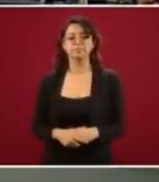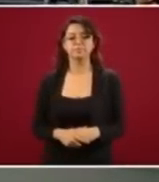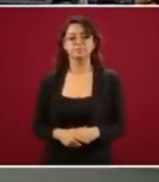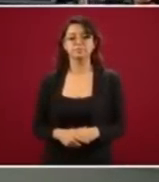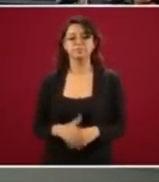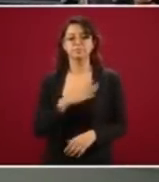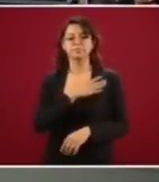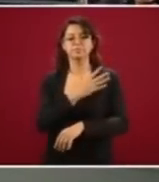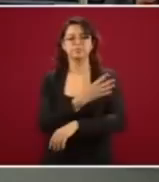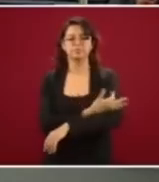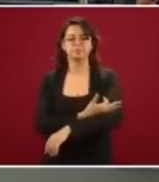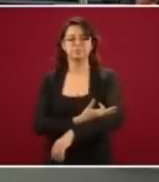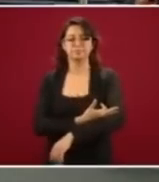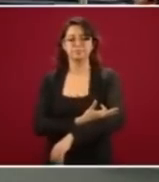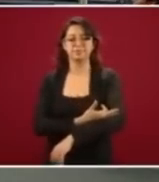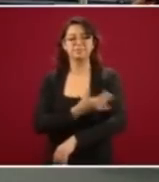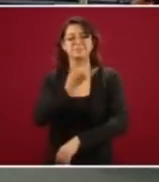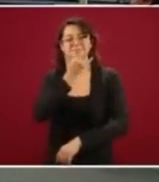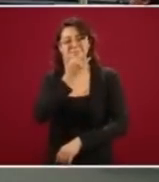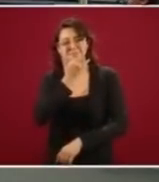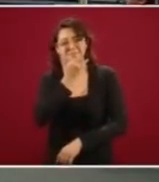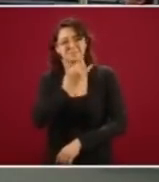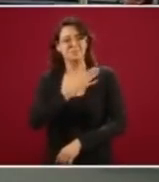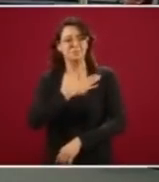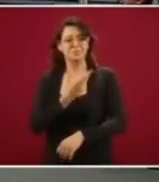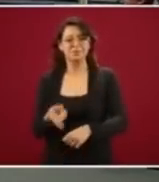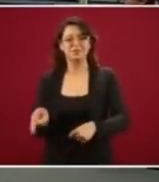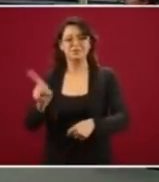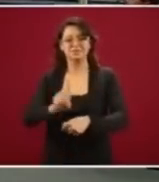Buenas tardes, presidente. Alberto Díaz,